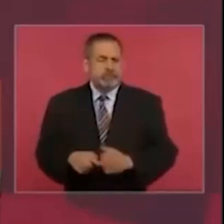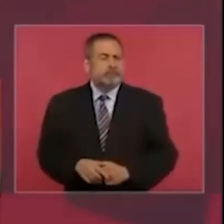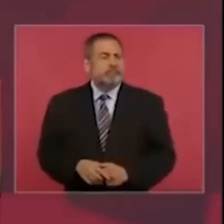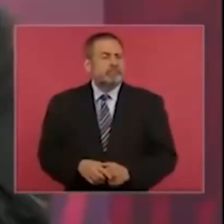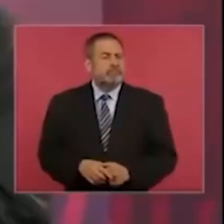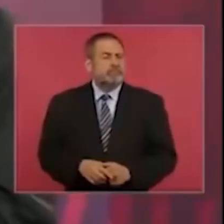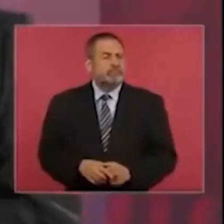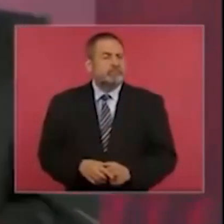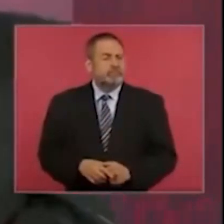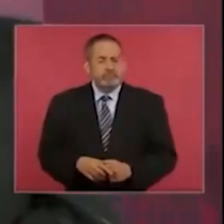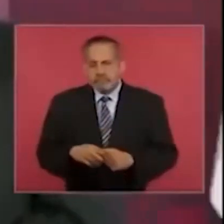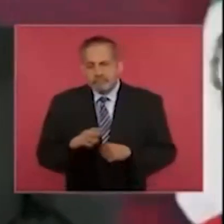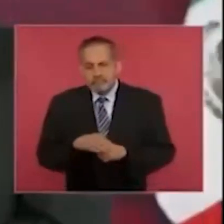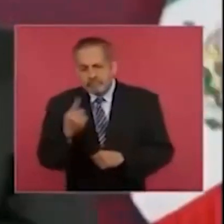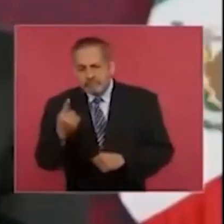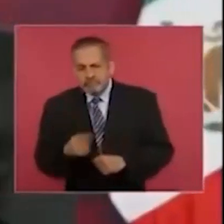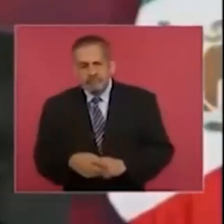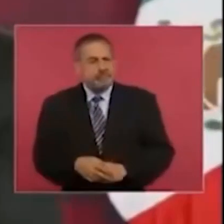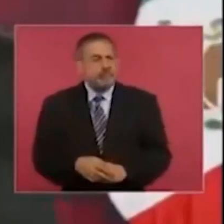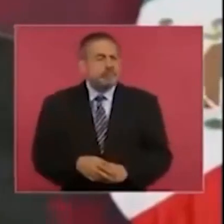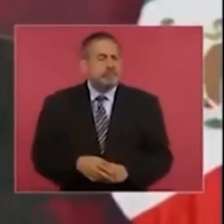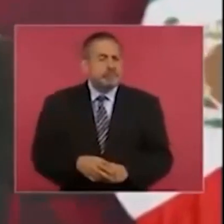¿por qué